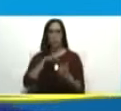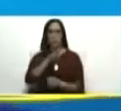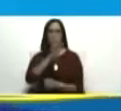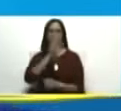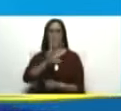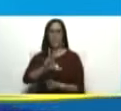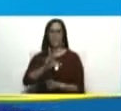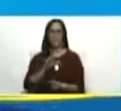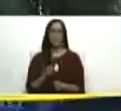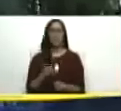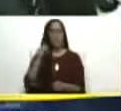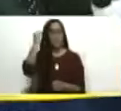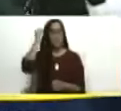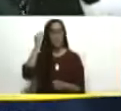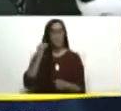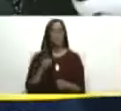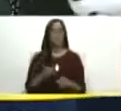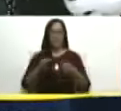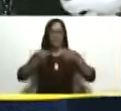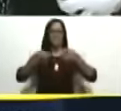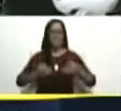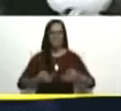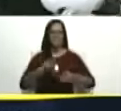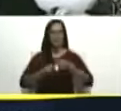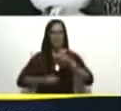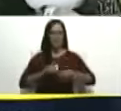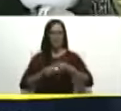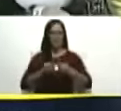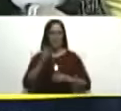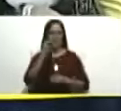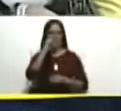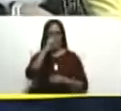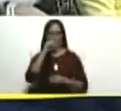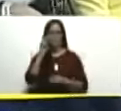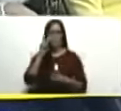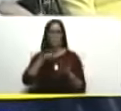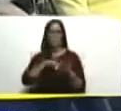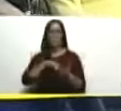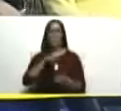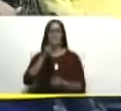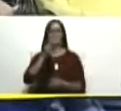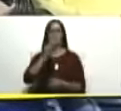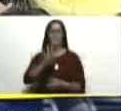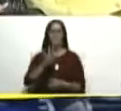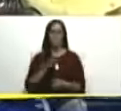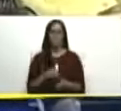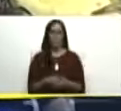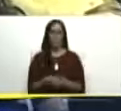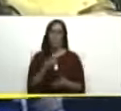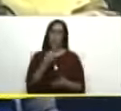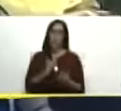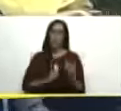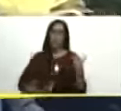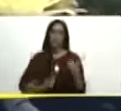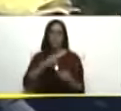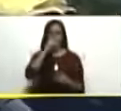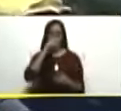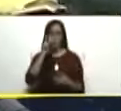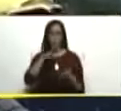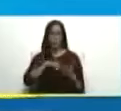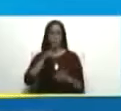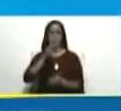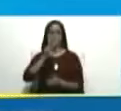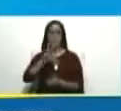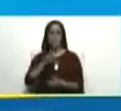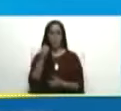2023 y auguramos que así será el año 2024. Bueno, presidente, el año 2023, como usted sabe, fue